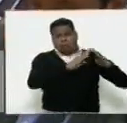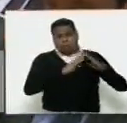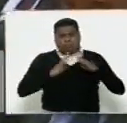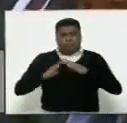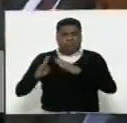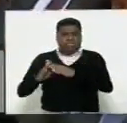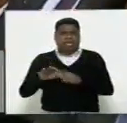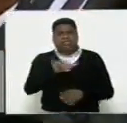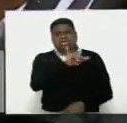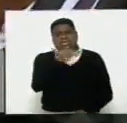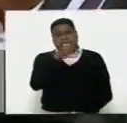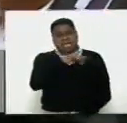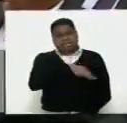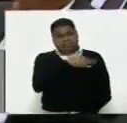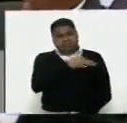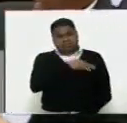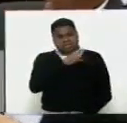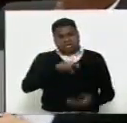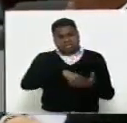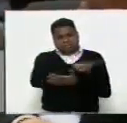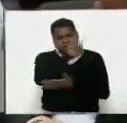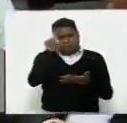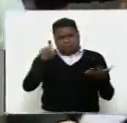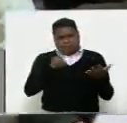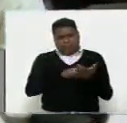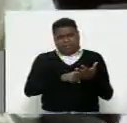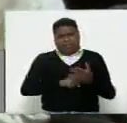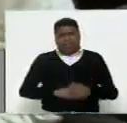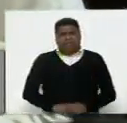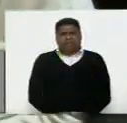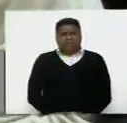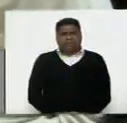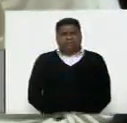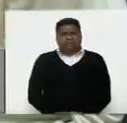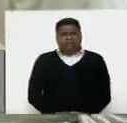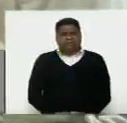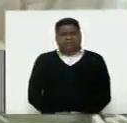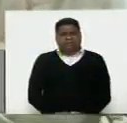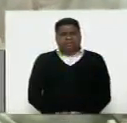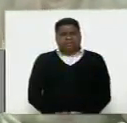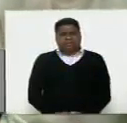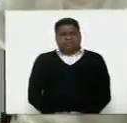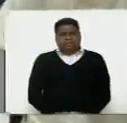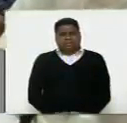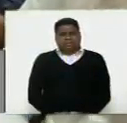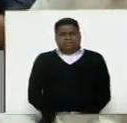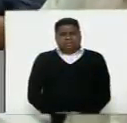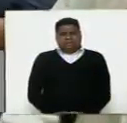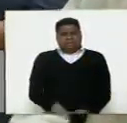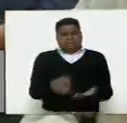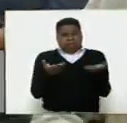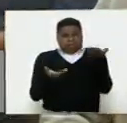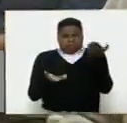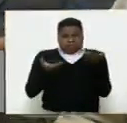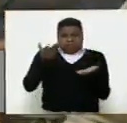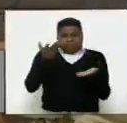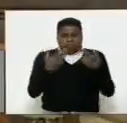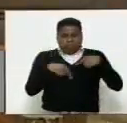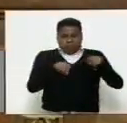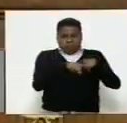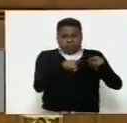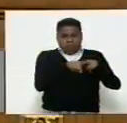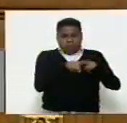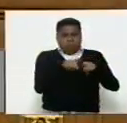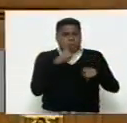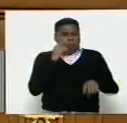la sociedad en general. En tanto, la equidad de género